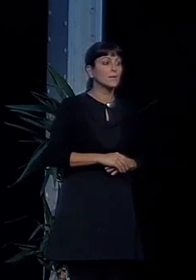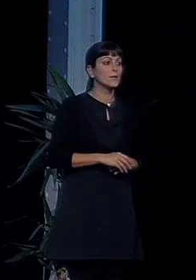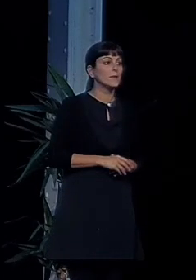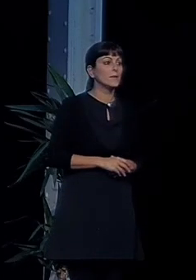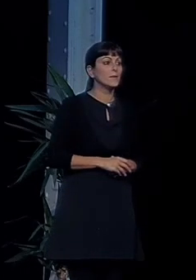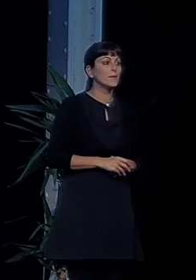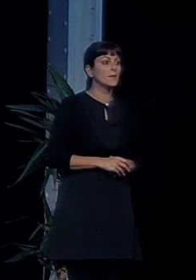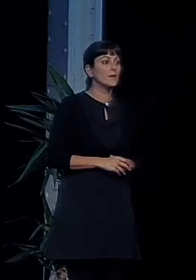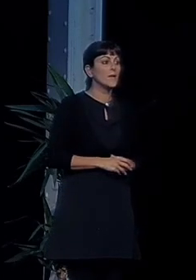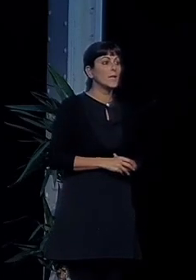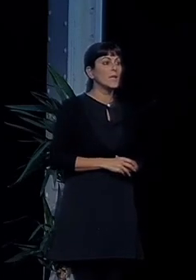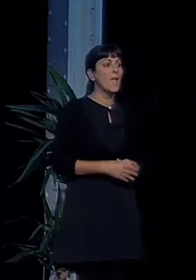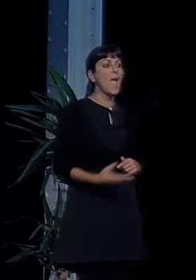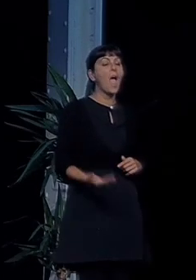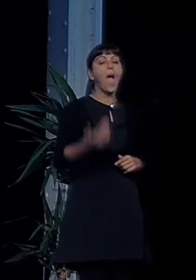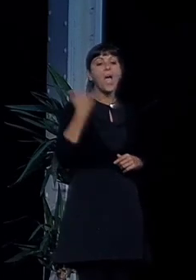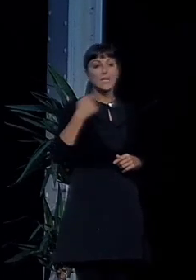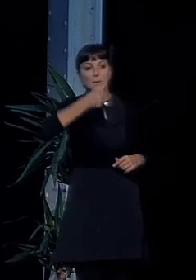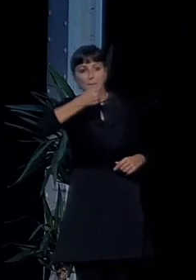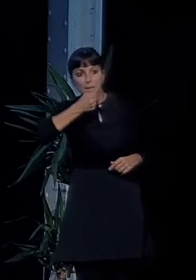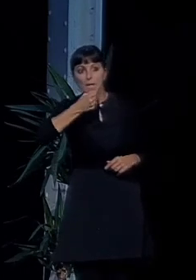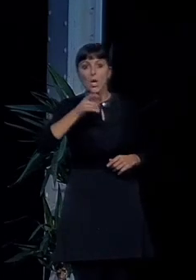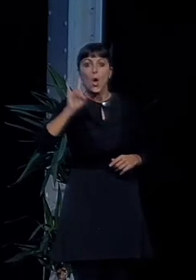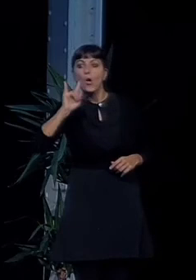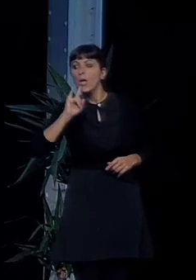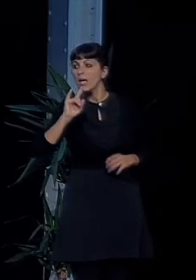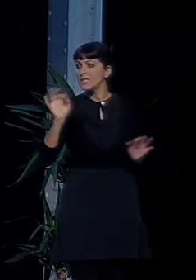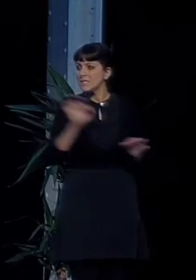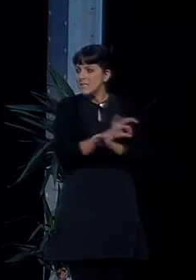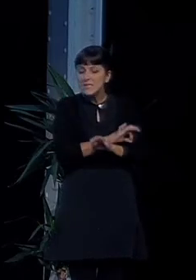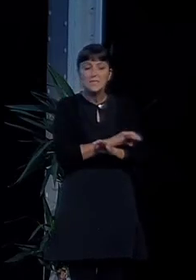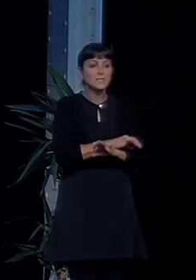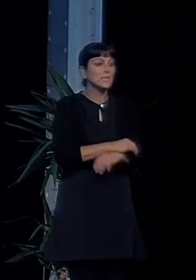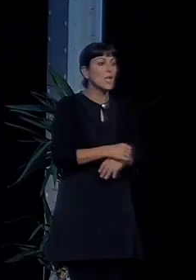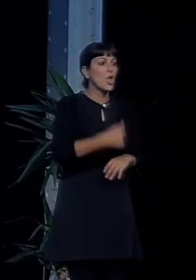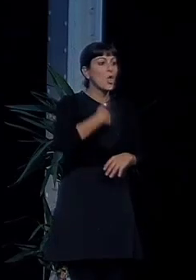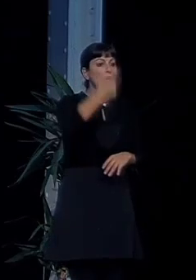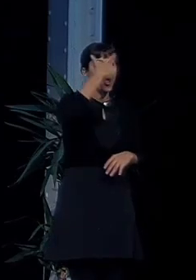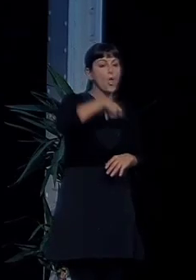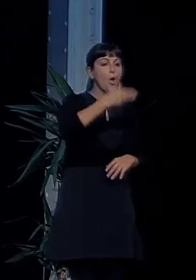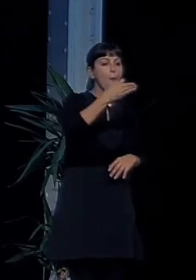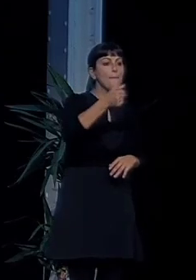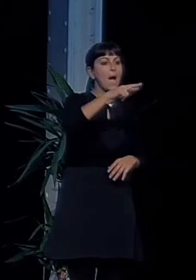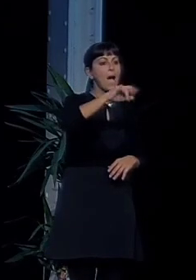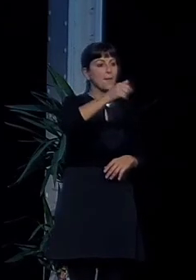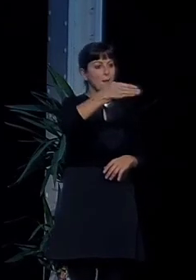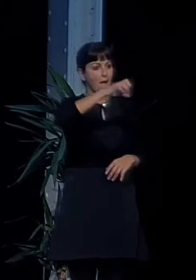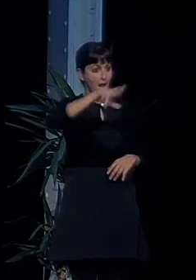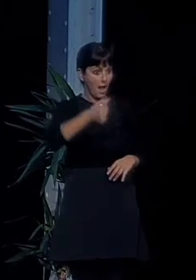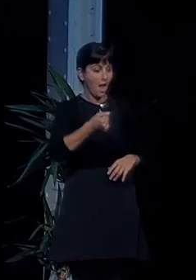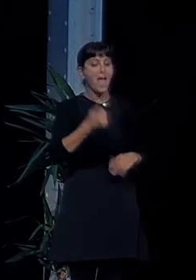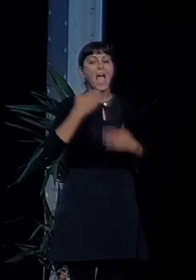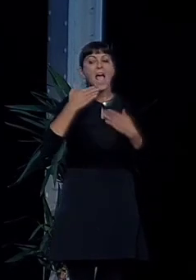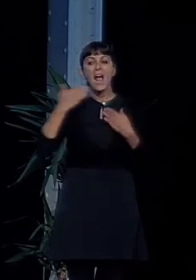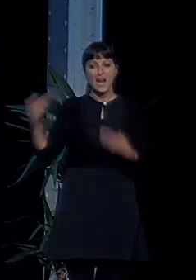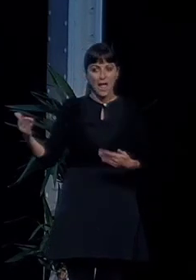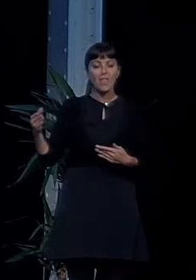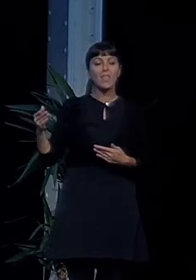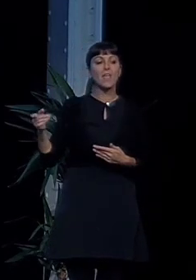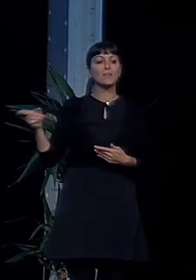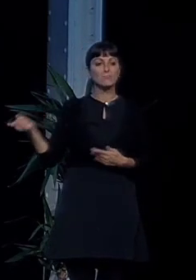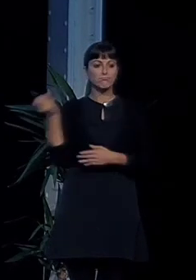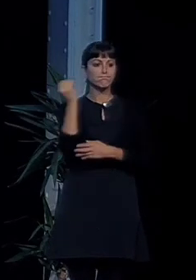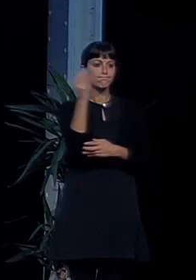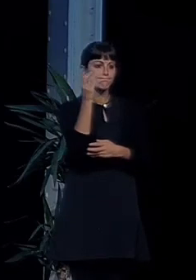no se oía, por eso he dicho hola y al ver que os girabais con las compañeras. Yo soy Bárbara y gracias por tu aportación, Nerea, porque